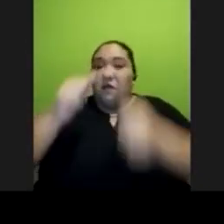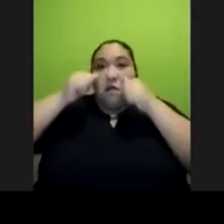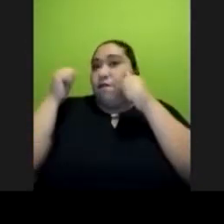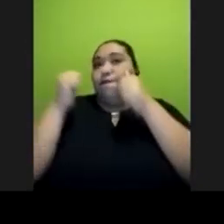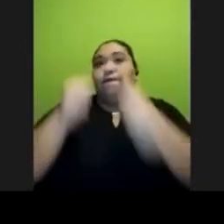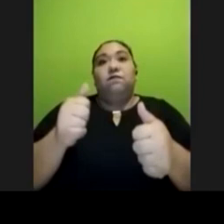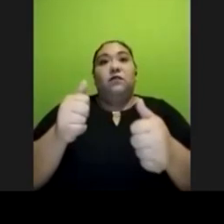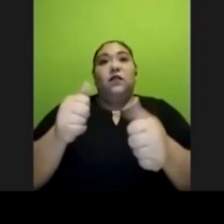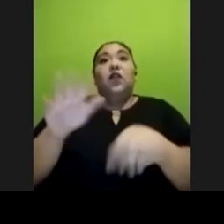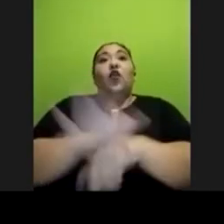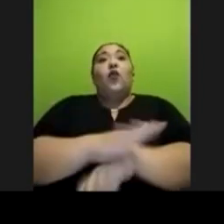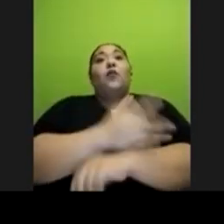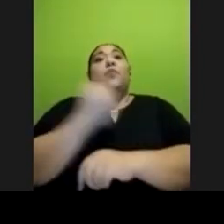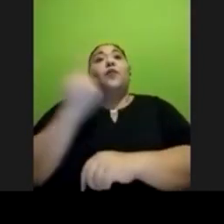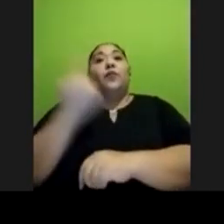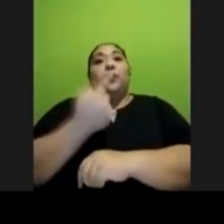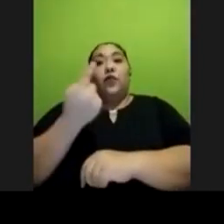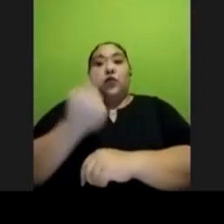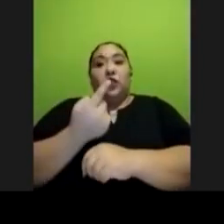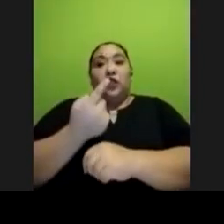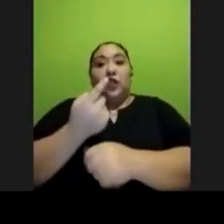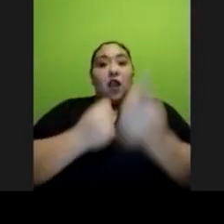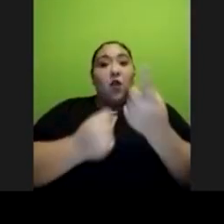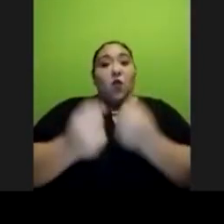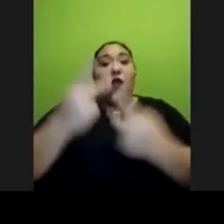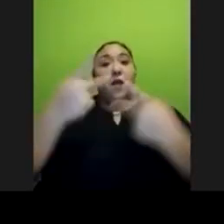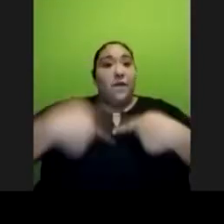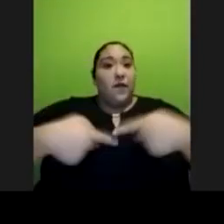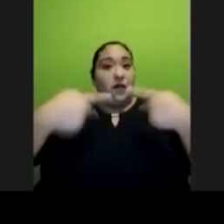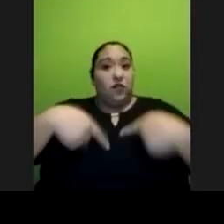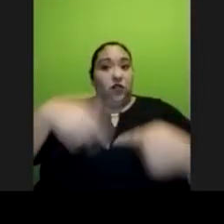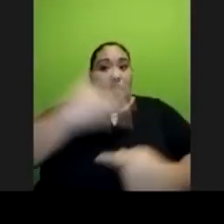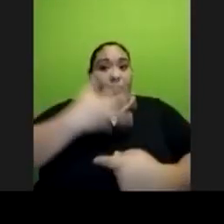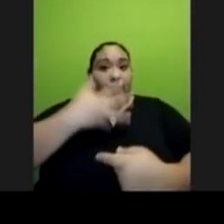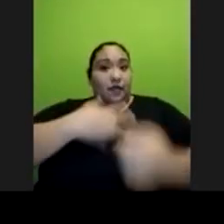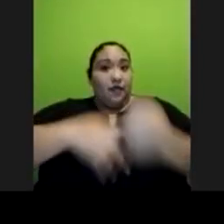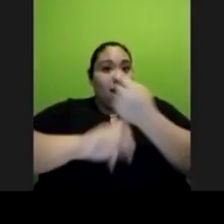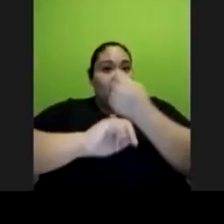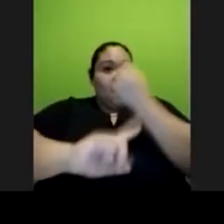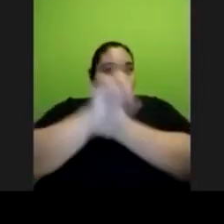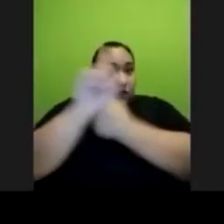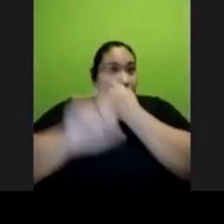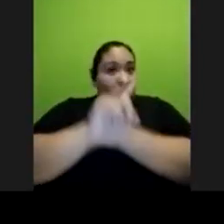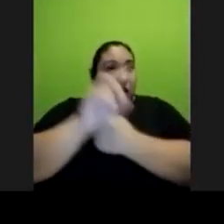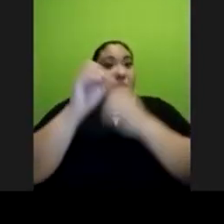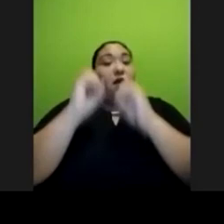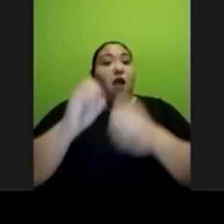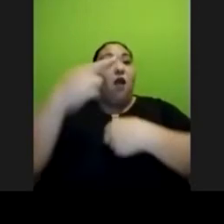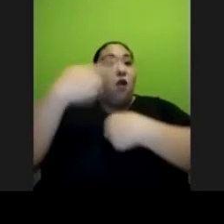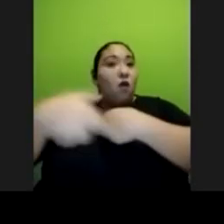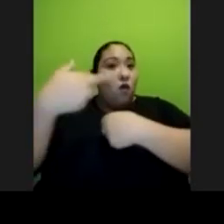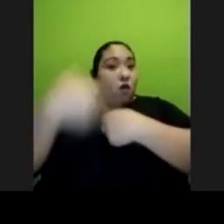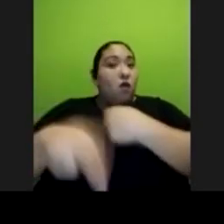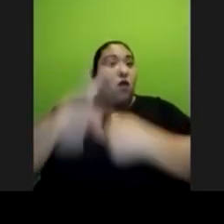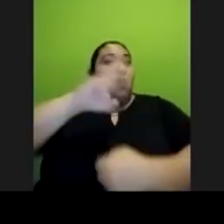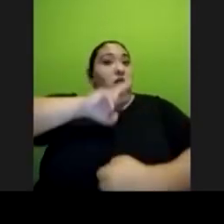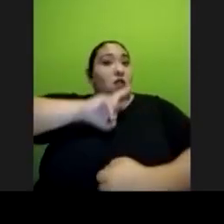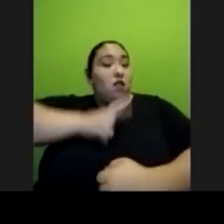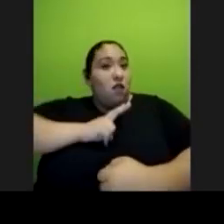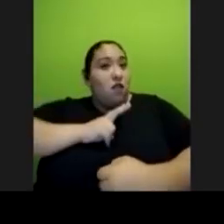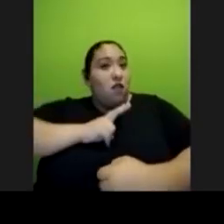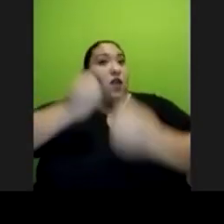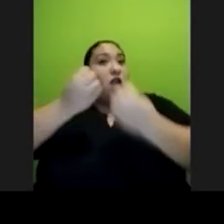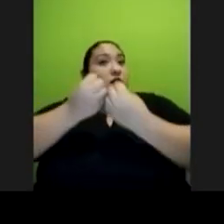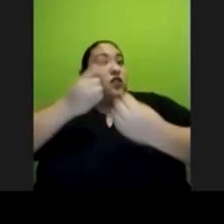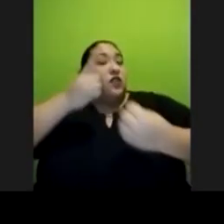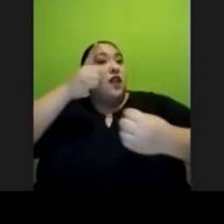si una persona está a riesgo por el virus, pues la sociedad en su conjunto también está